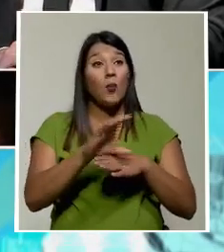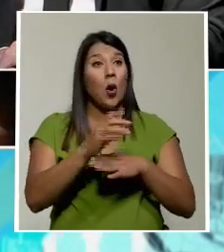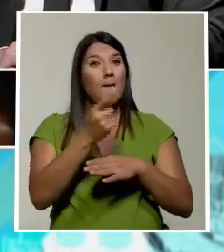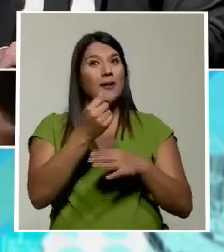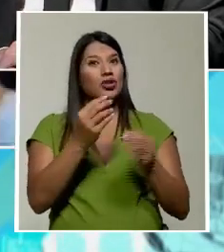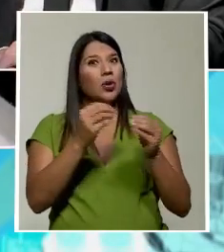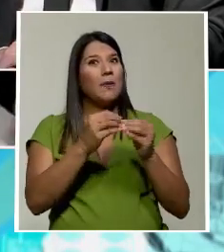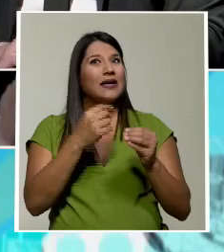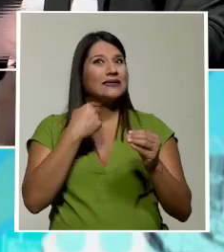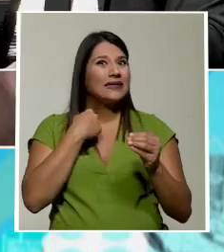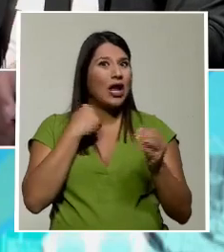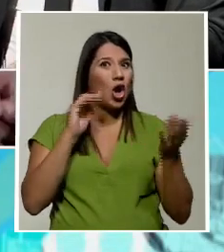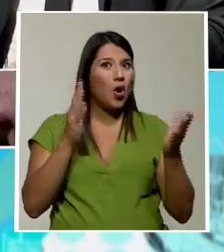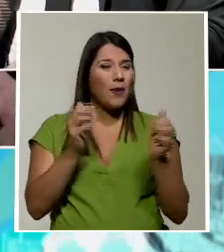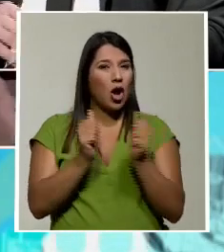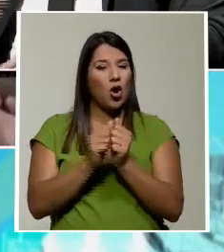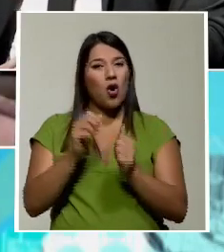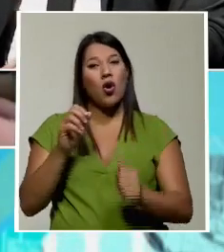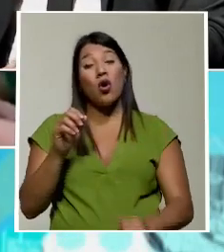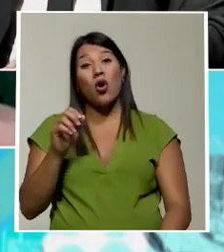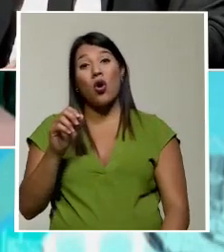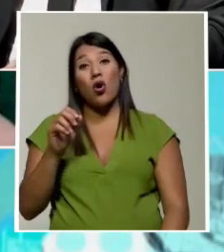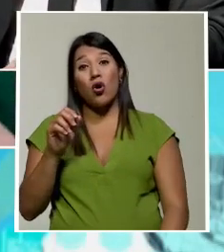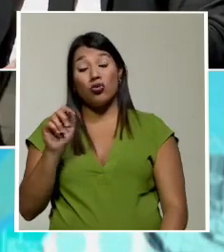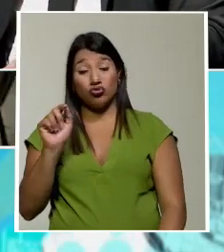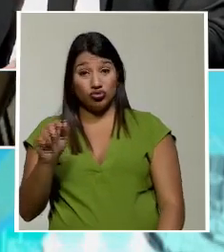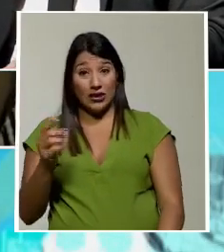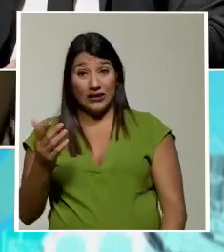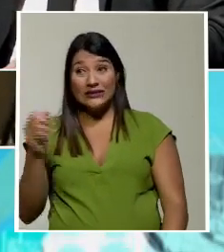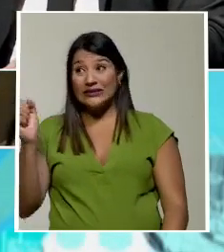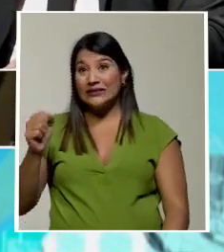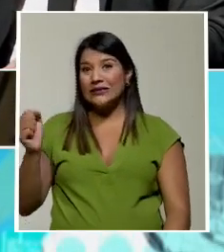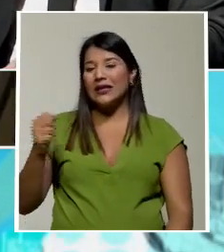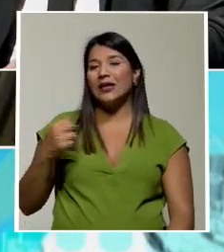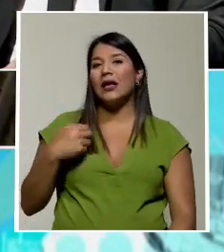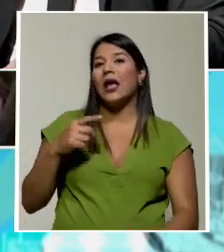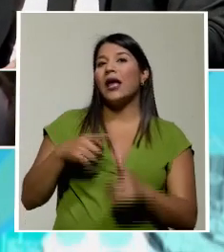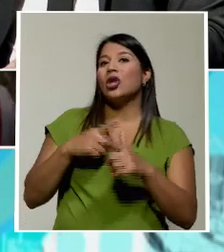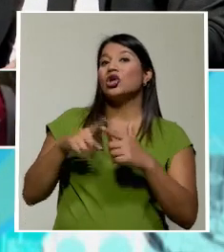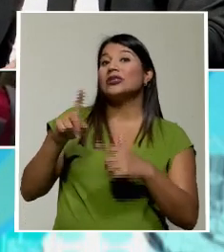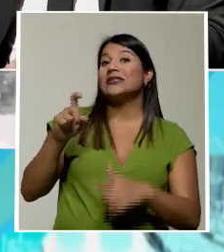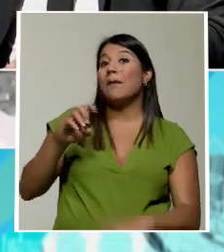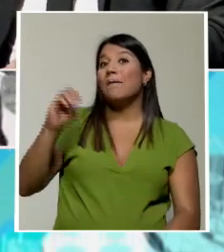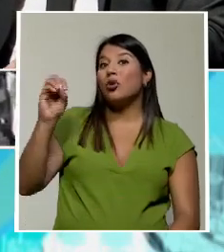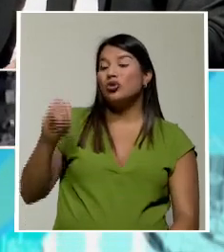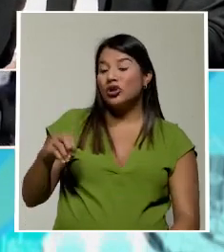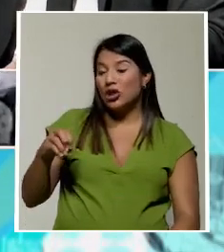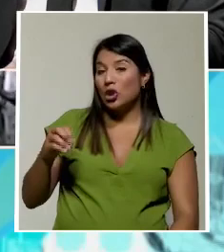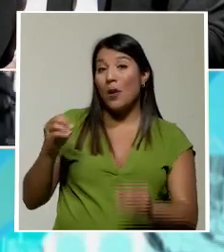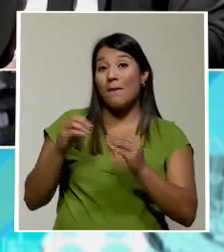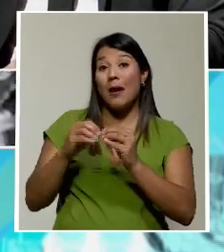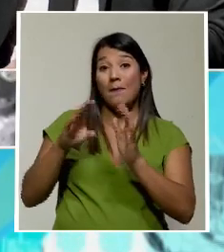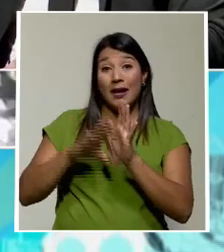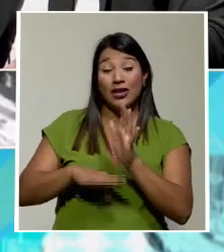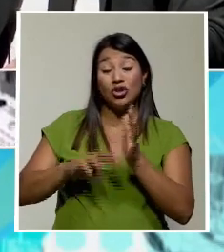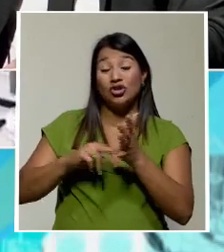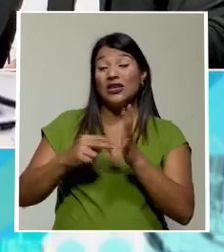más caro de las que habían comprado ustedes. Perfecto. Entonces, es un 100% de diferencia. Quiere decir que ese